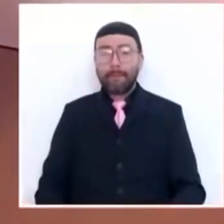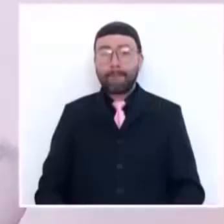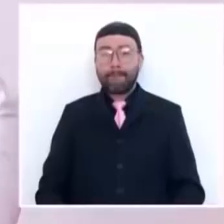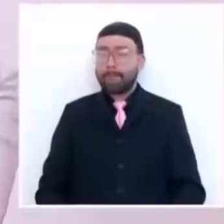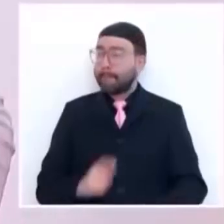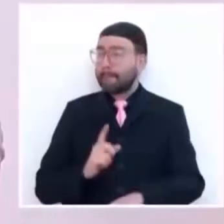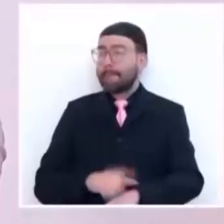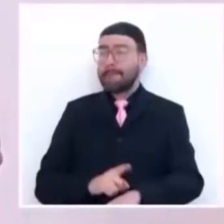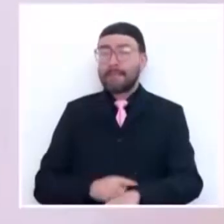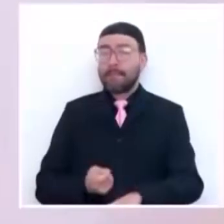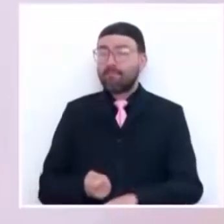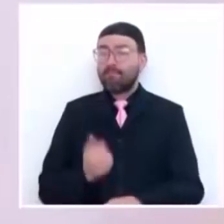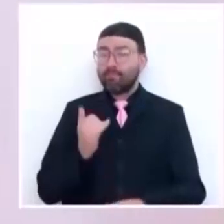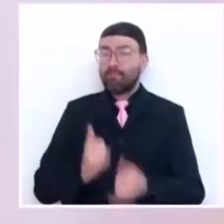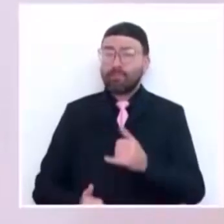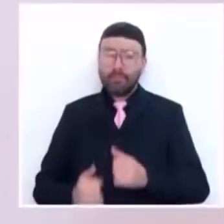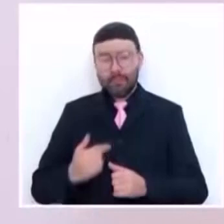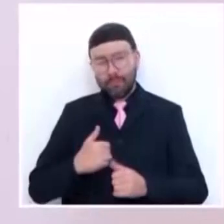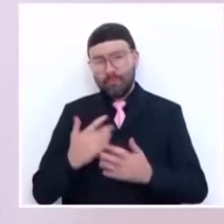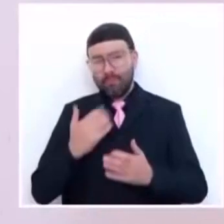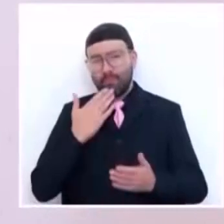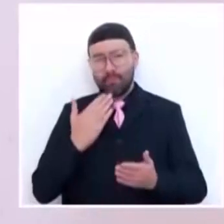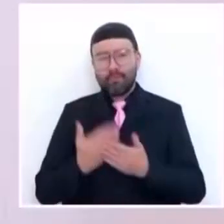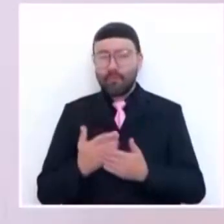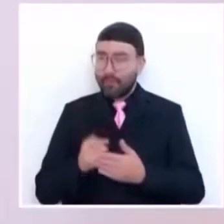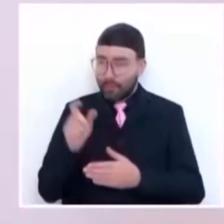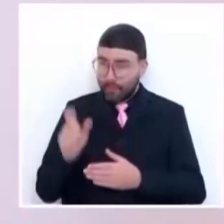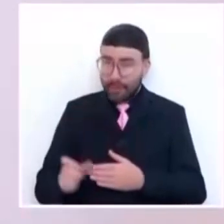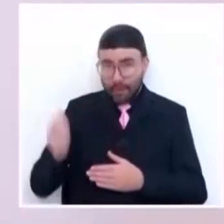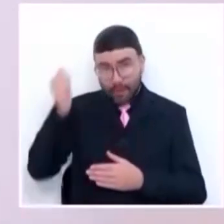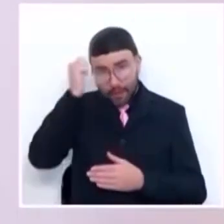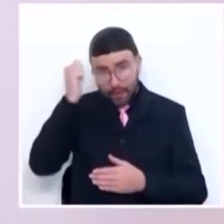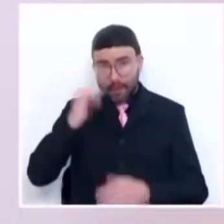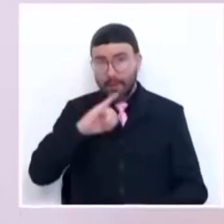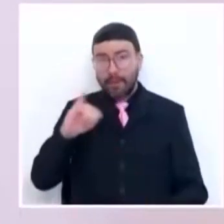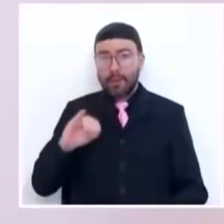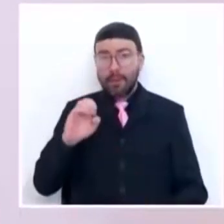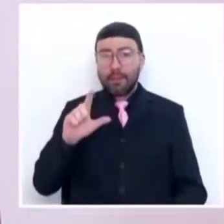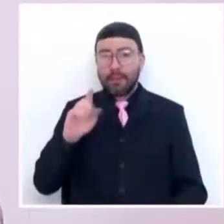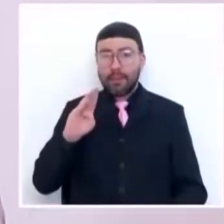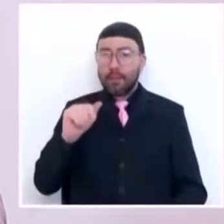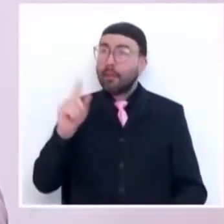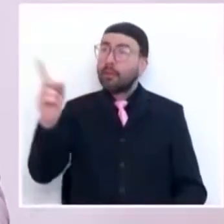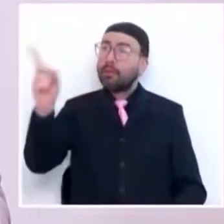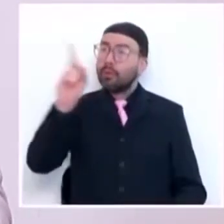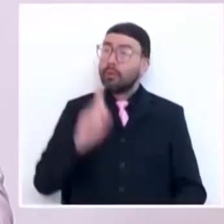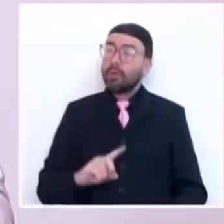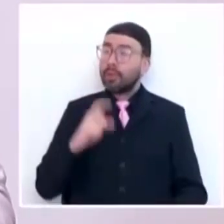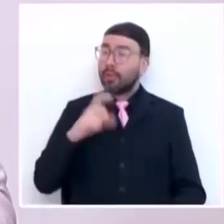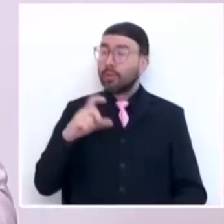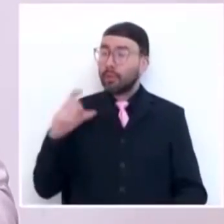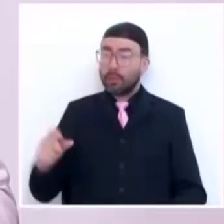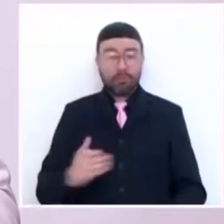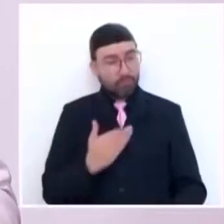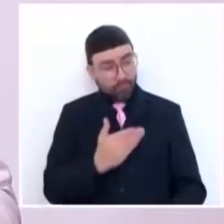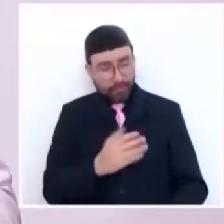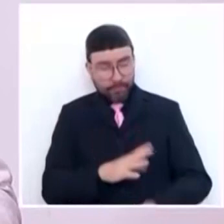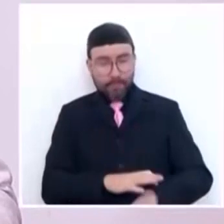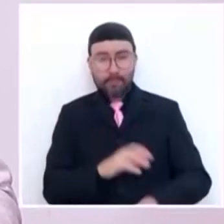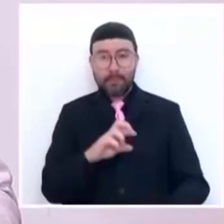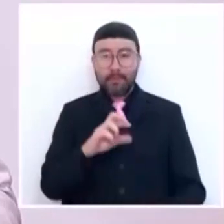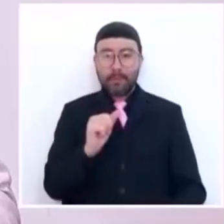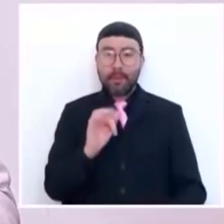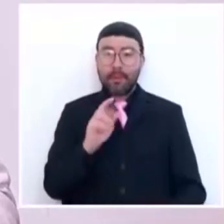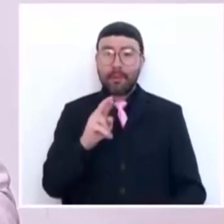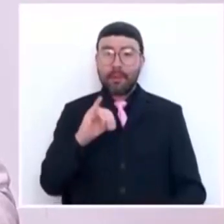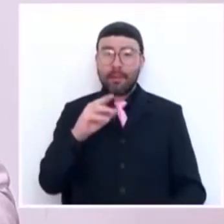está acabando el tiempo. Yo quiero agradecerle al maestro Yelva por venir desde Cúcuta, a la doctora Patricia, porque pues, es una mujer